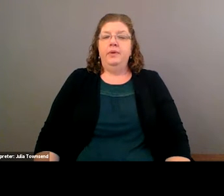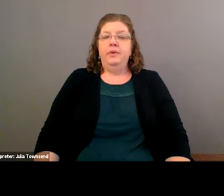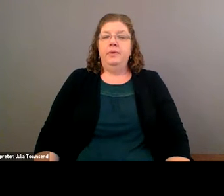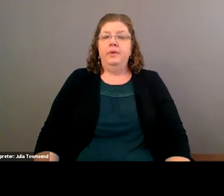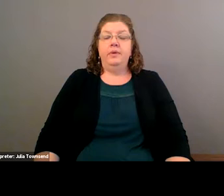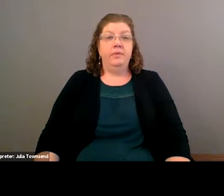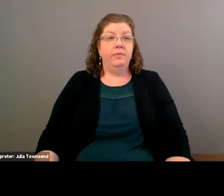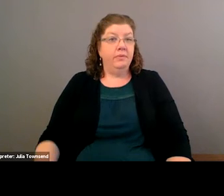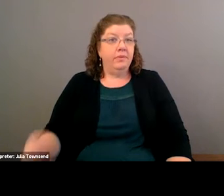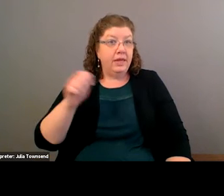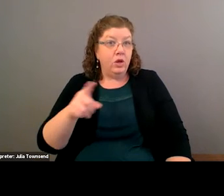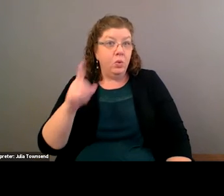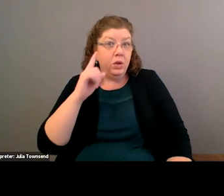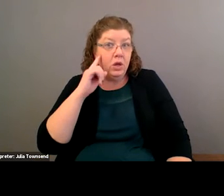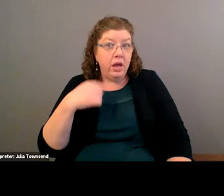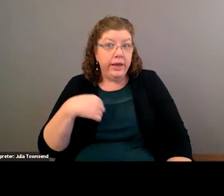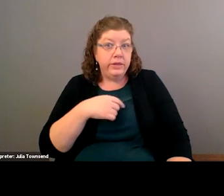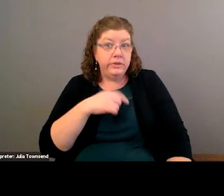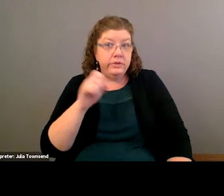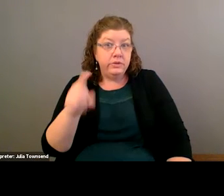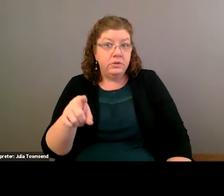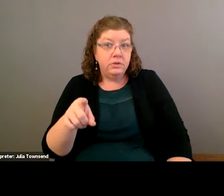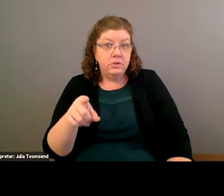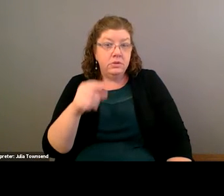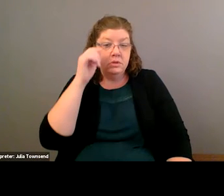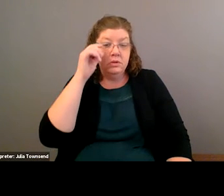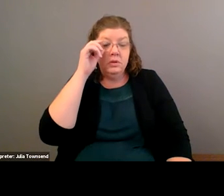Ms. Daugherty, can you hear us? Señora Daugherty, ¿nos puede escuchar?